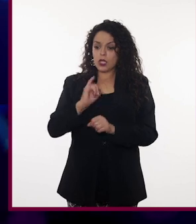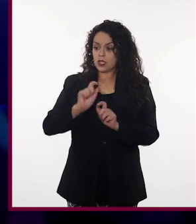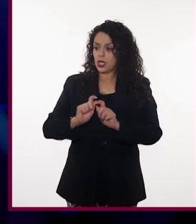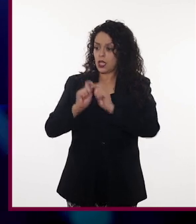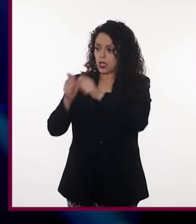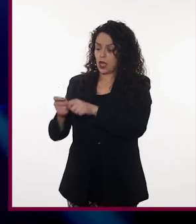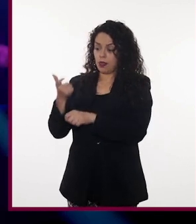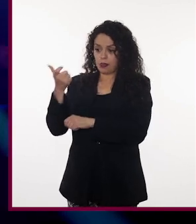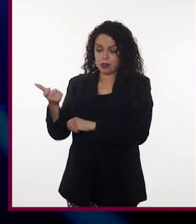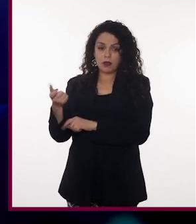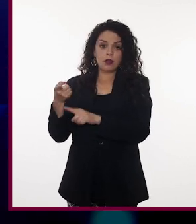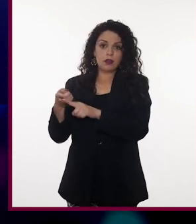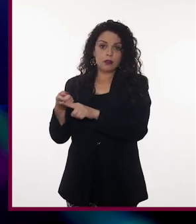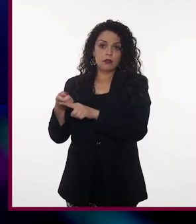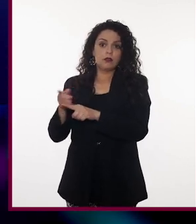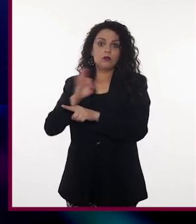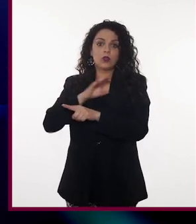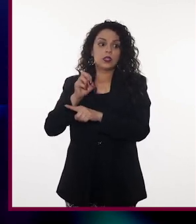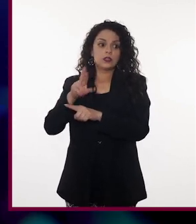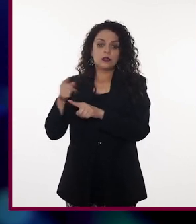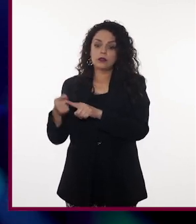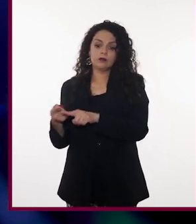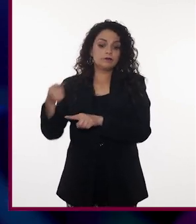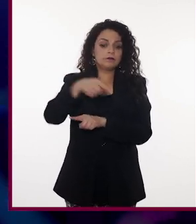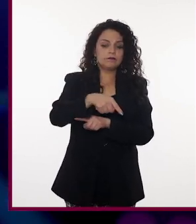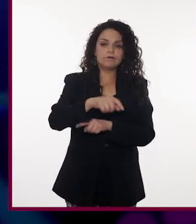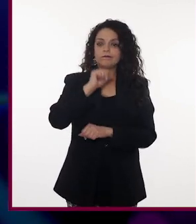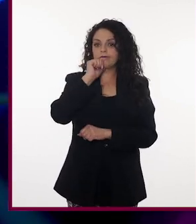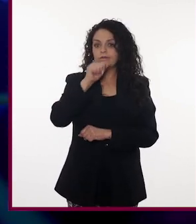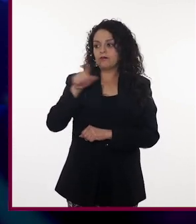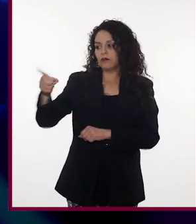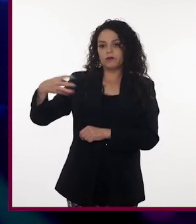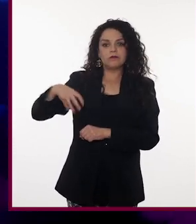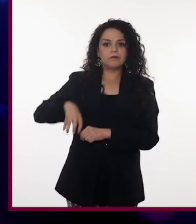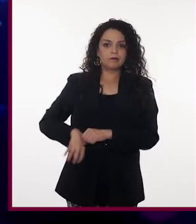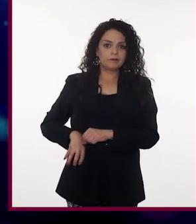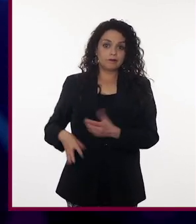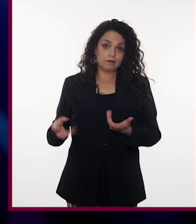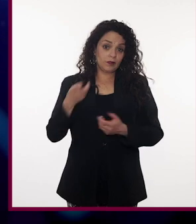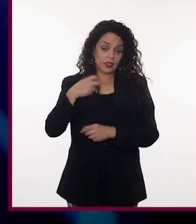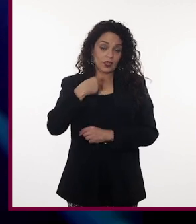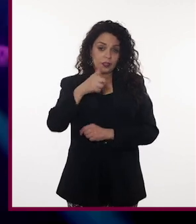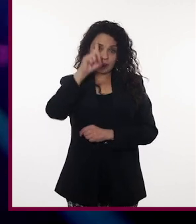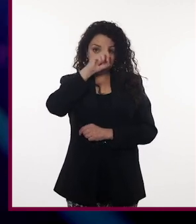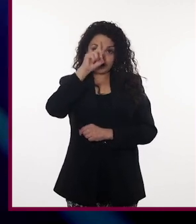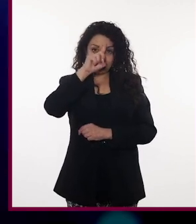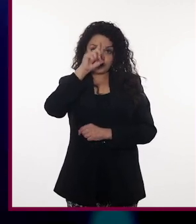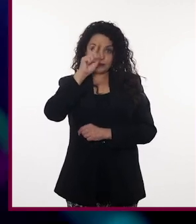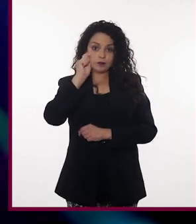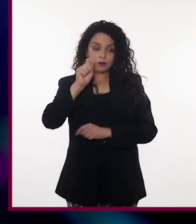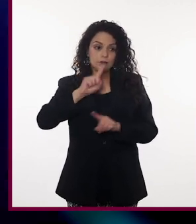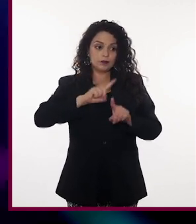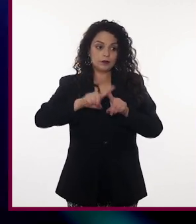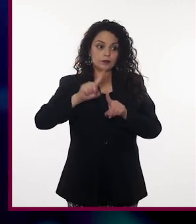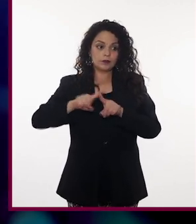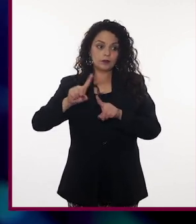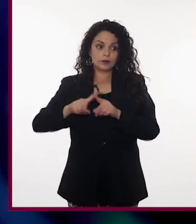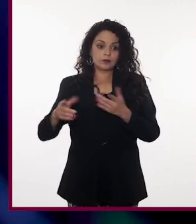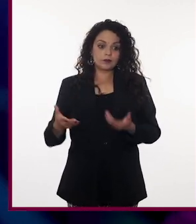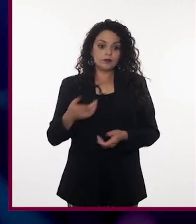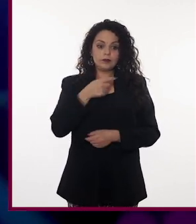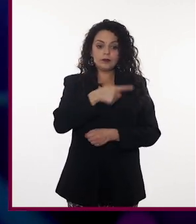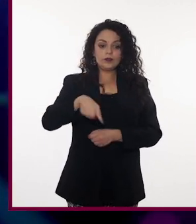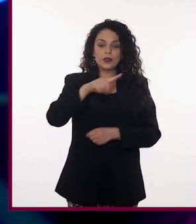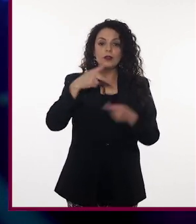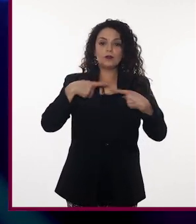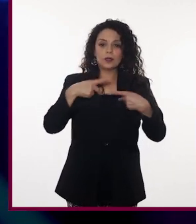directamente el dinero, pues tal vez en algún momento ya podría no llegar. Entonces, la recomendación que nos hacen, la solicitud que nos hacen los repartidores